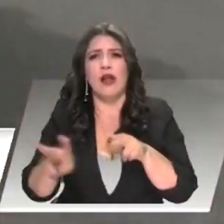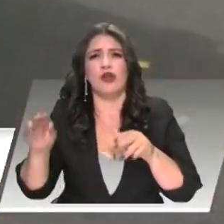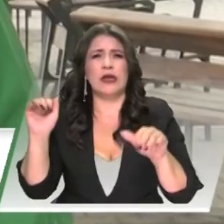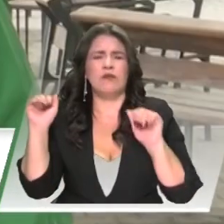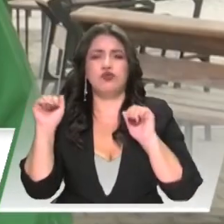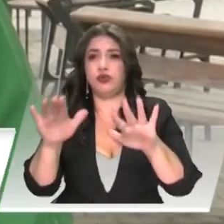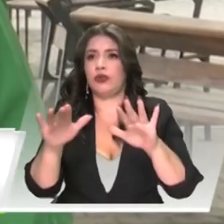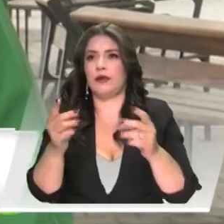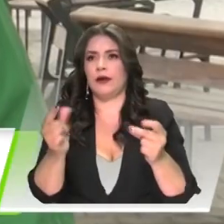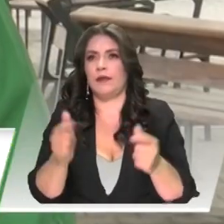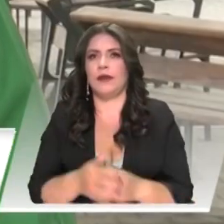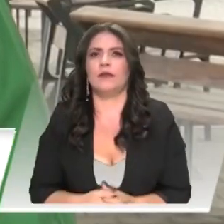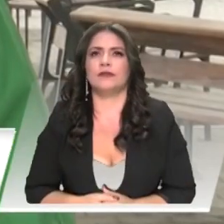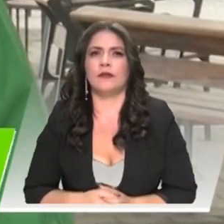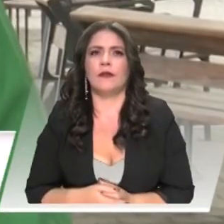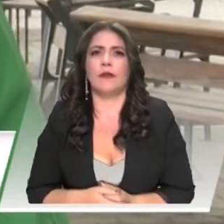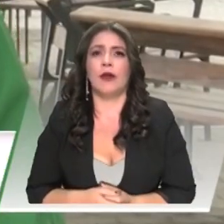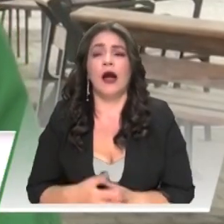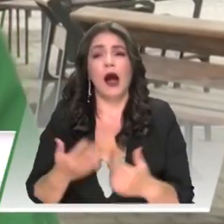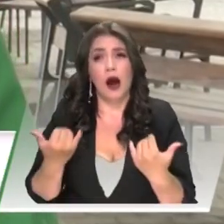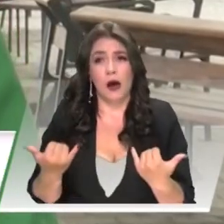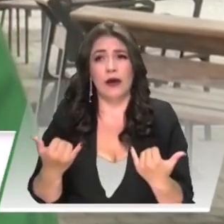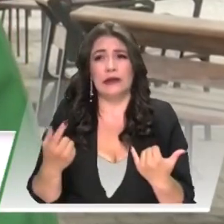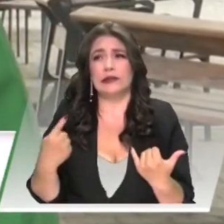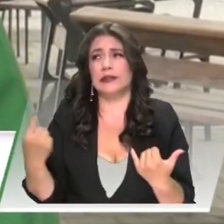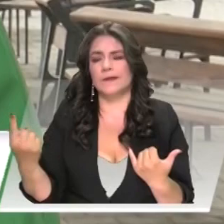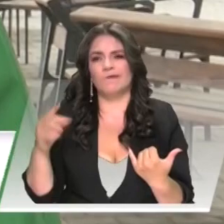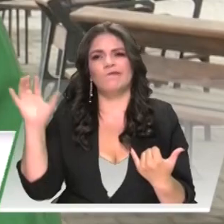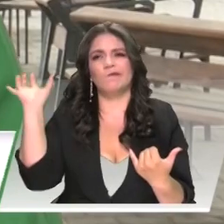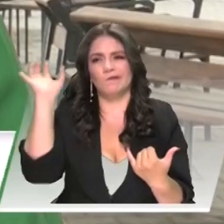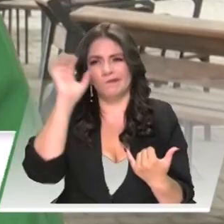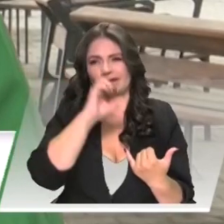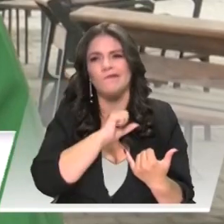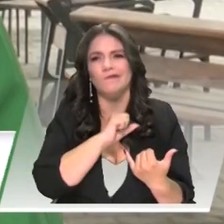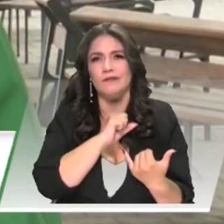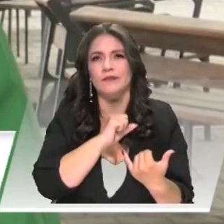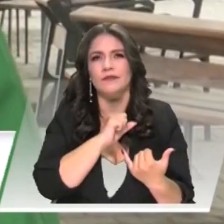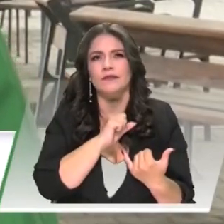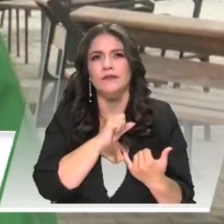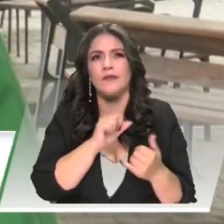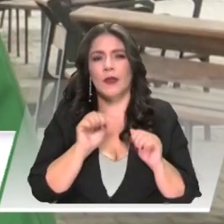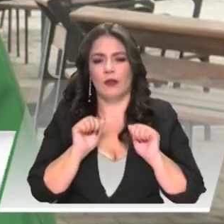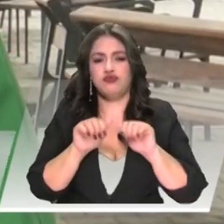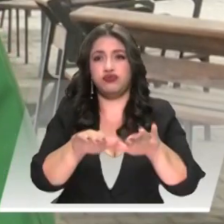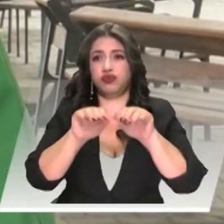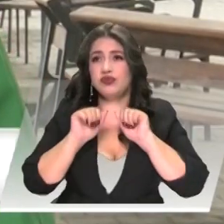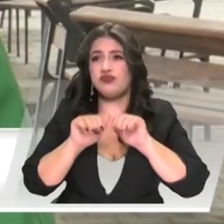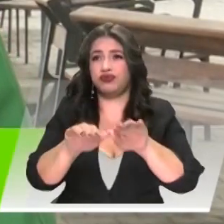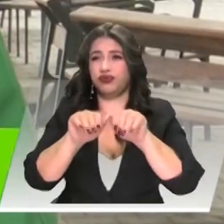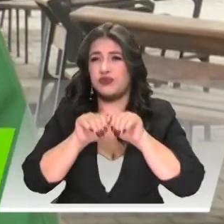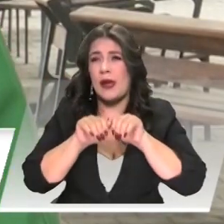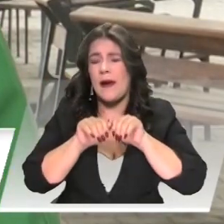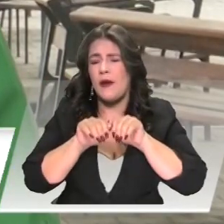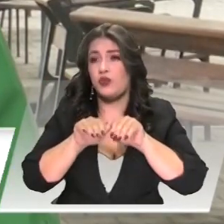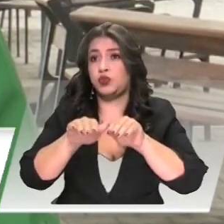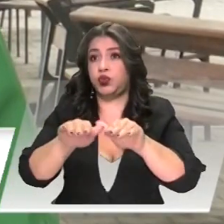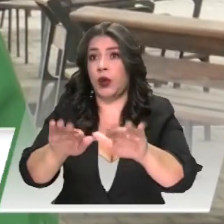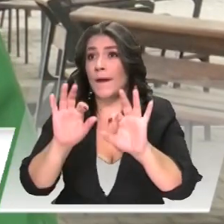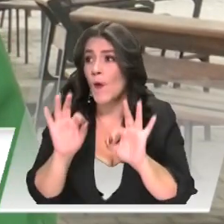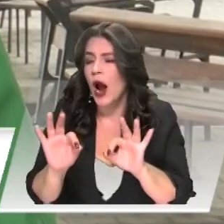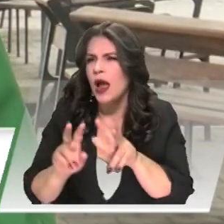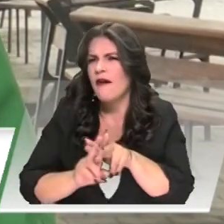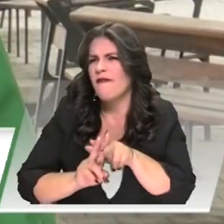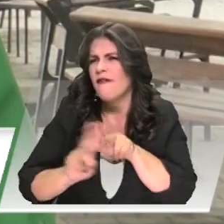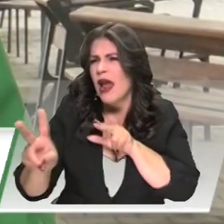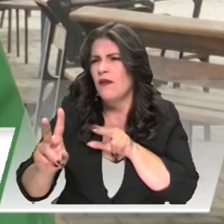vehículos. Un fenómeno, perdón, que se viene identificando, en el cual unas vías con mayores características técnicas donde se pueden